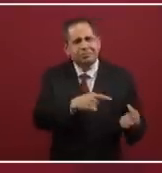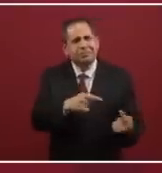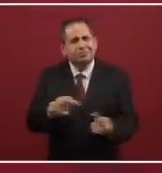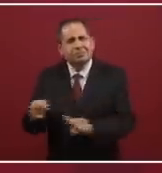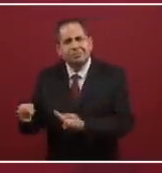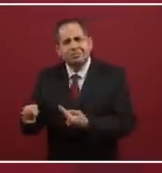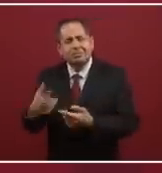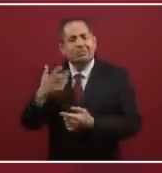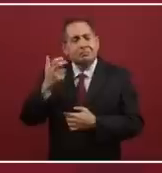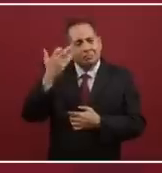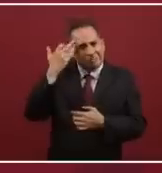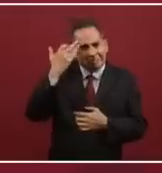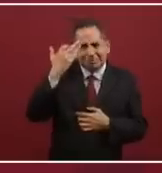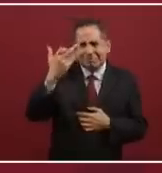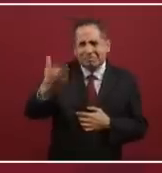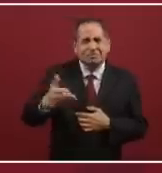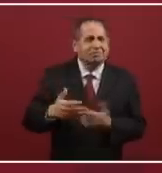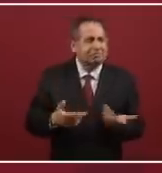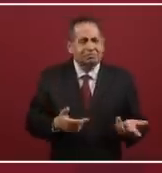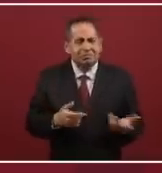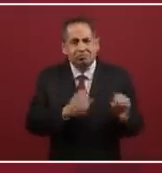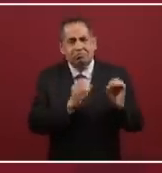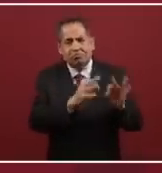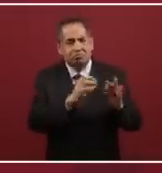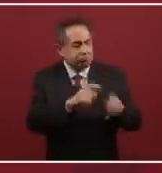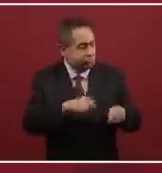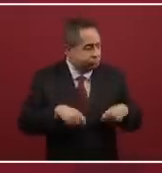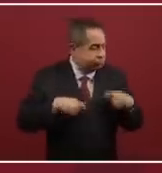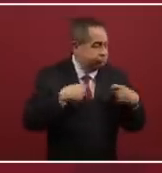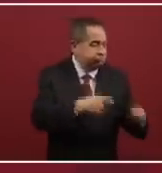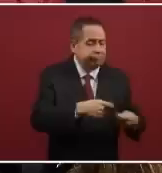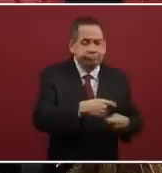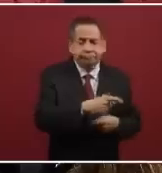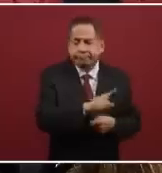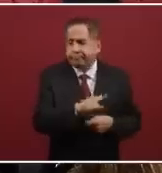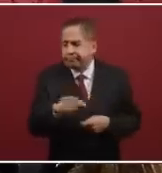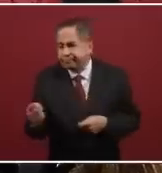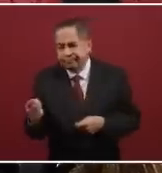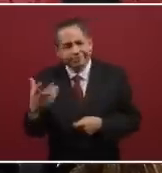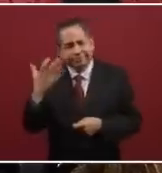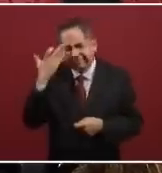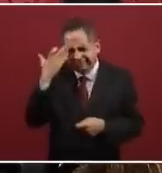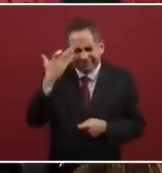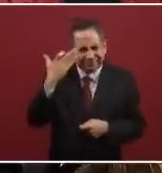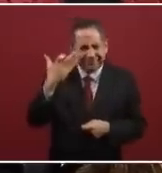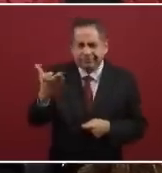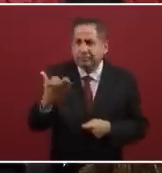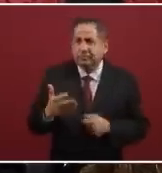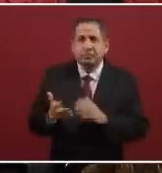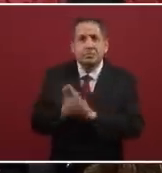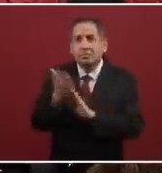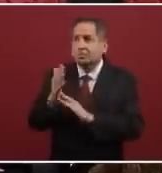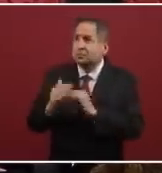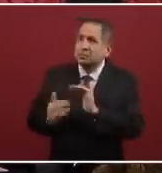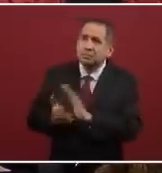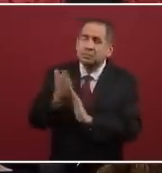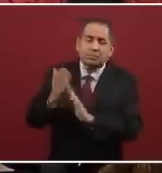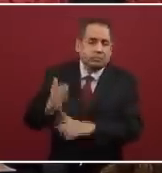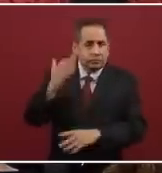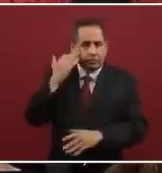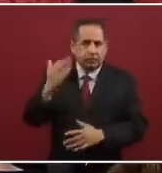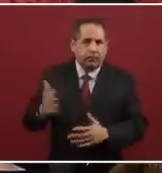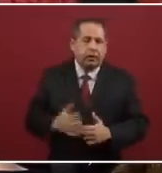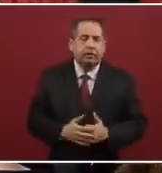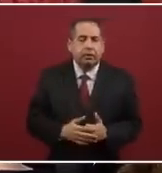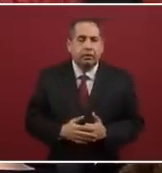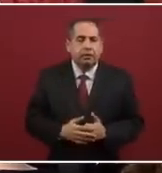se tarda mucho en que se puedan llevar a cabo las obras,